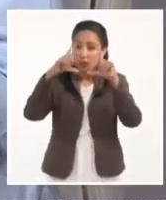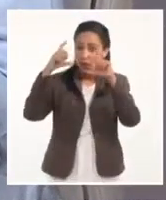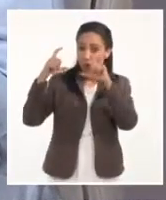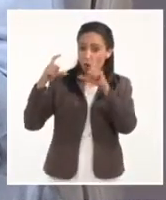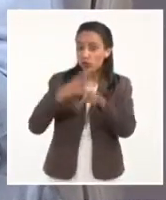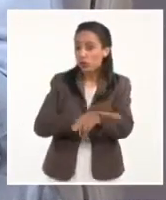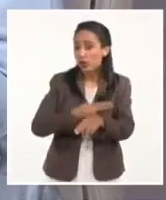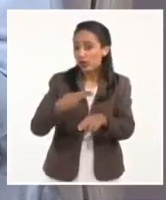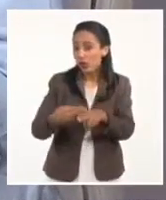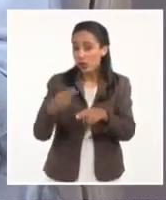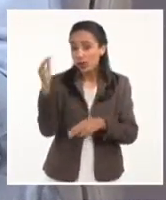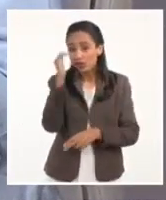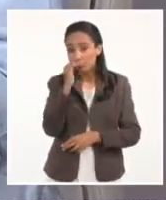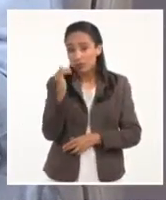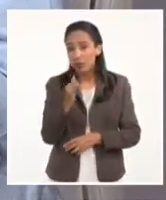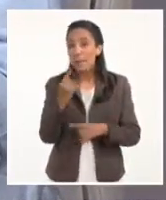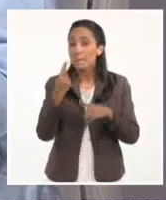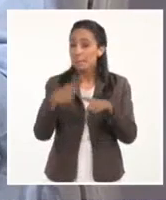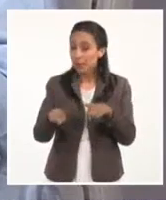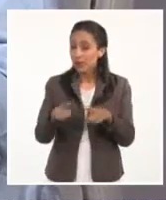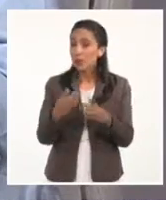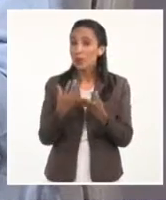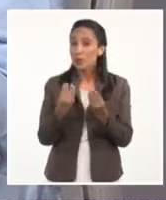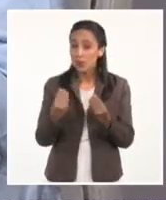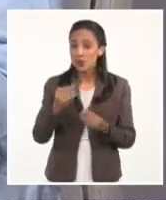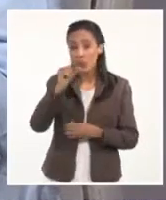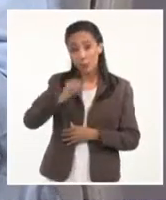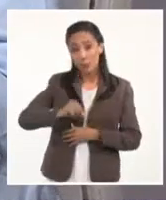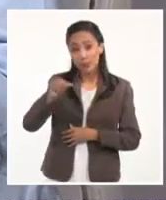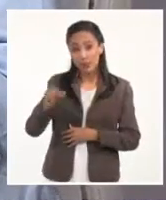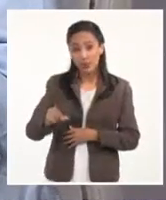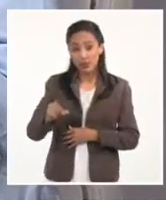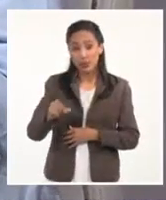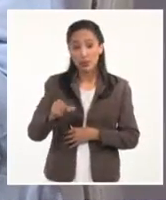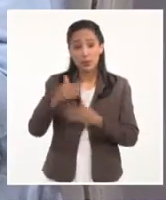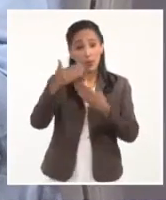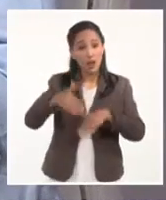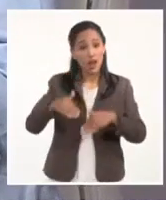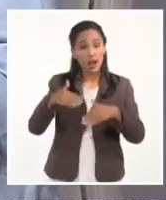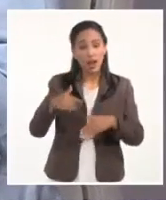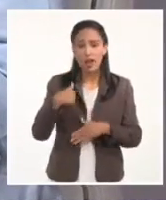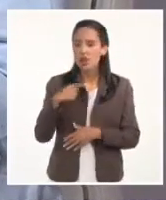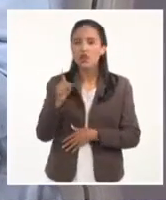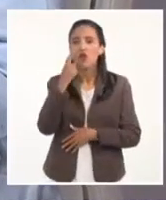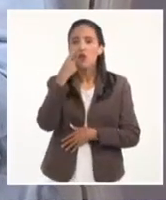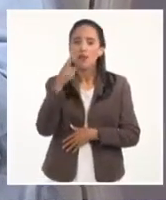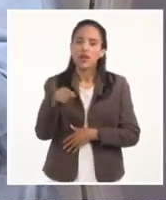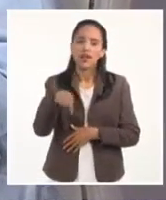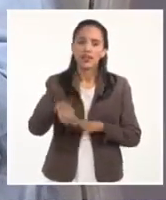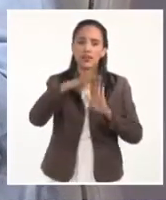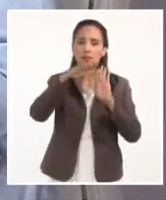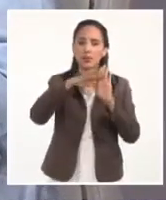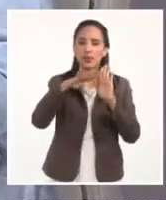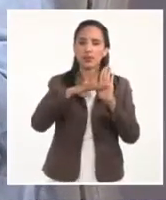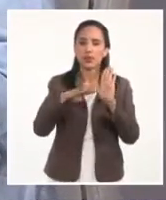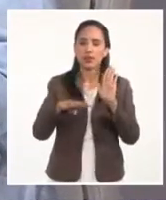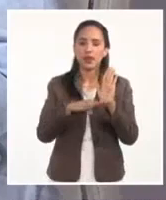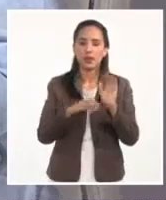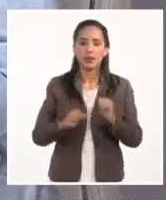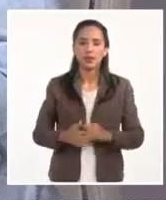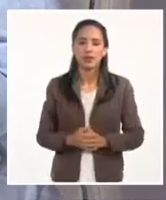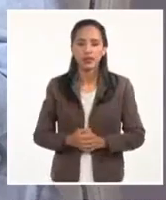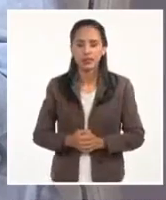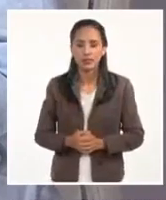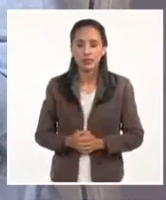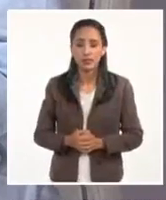es triste personas como las que se manifiestan quizás no vean este tipo de programas y tú les has dicho mil veces